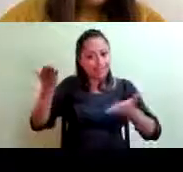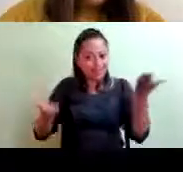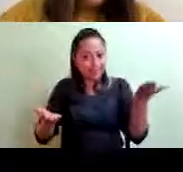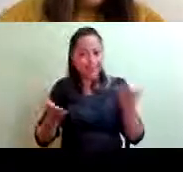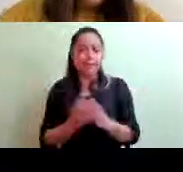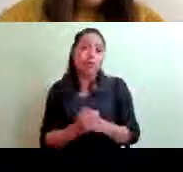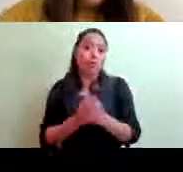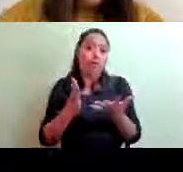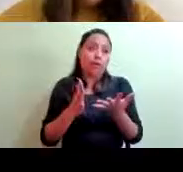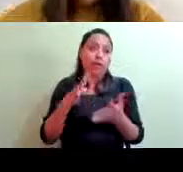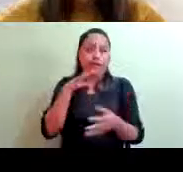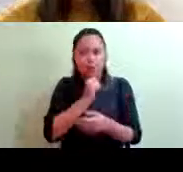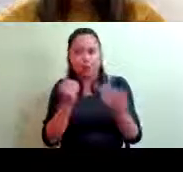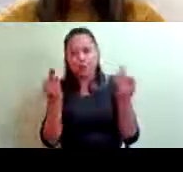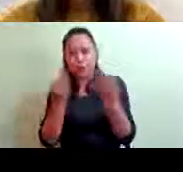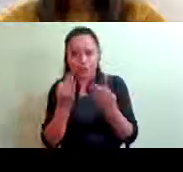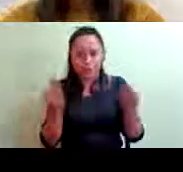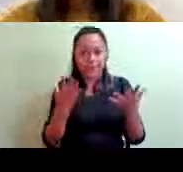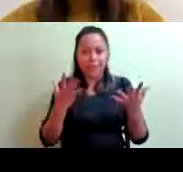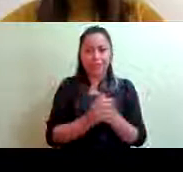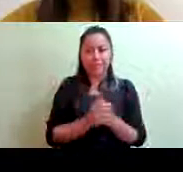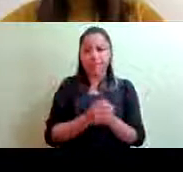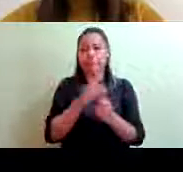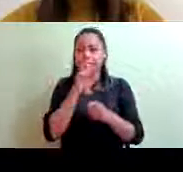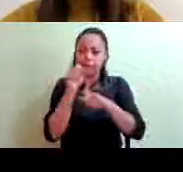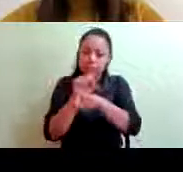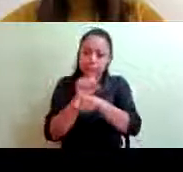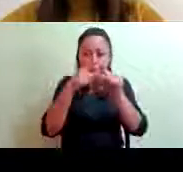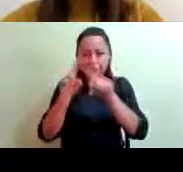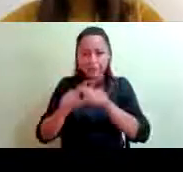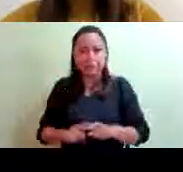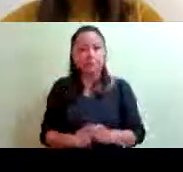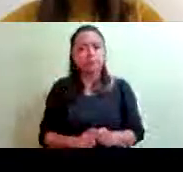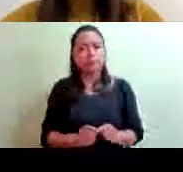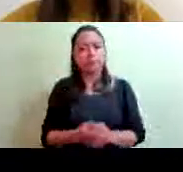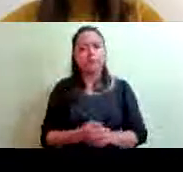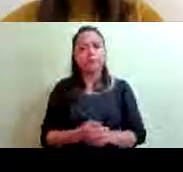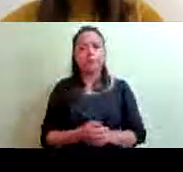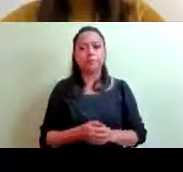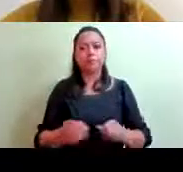la recarga de los acuíferos, de los que se abastece el 70% de la demanda de agua para la ciudad.